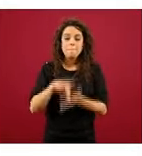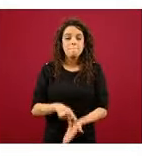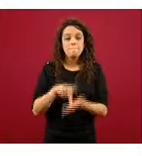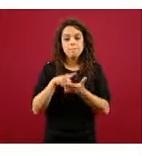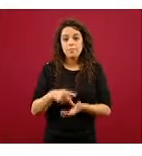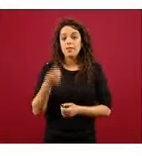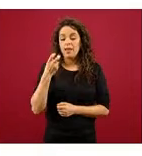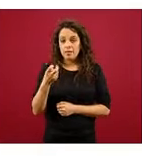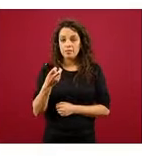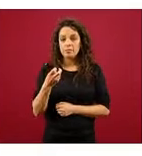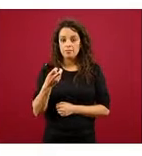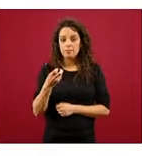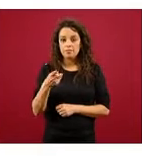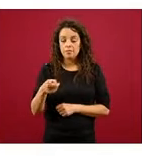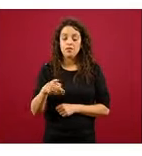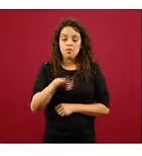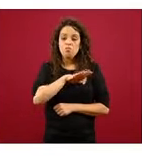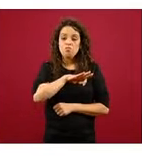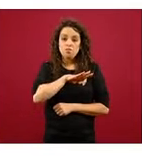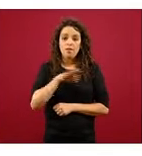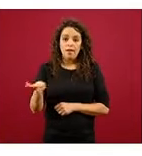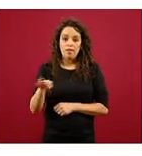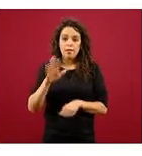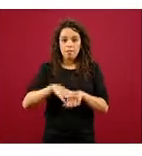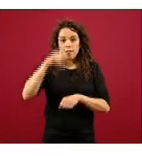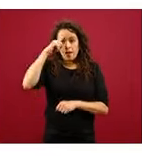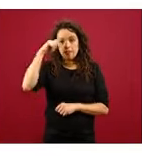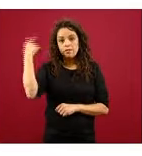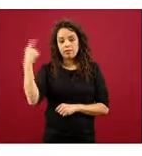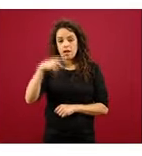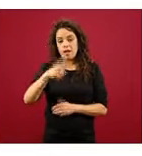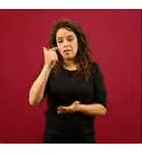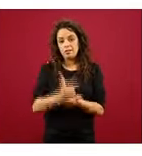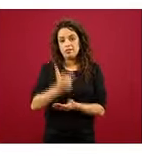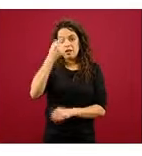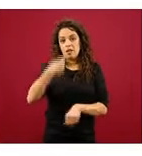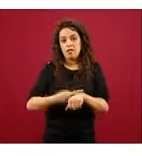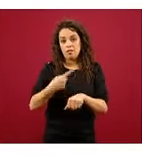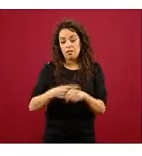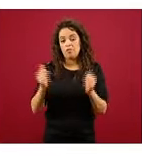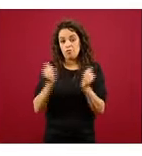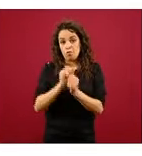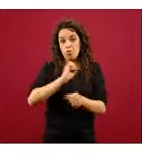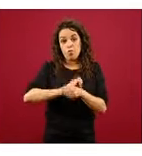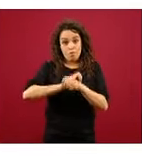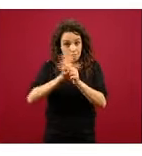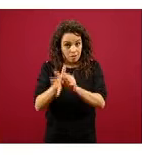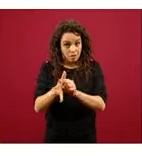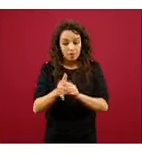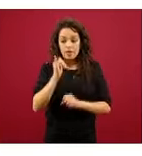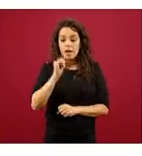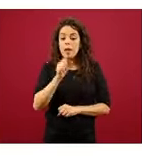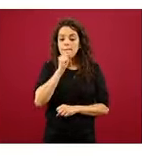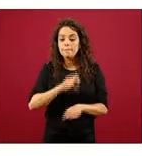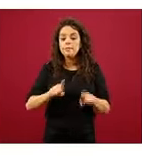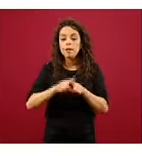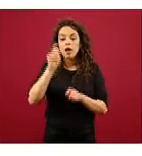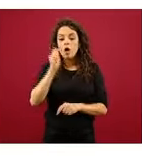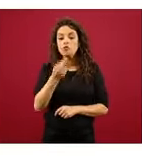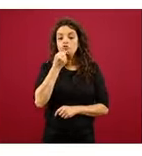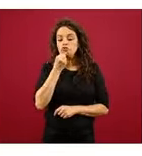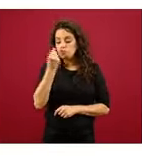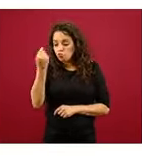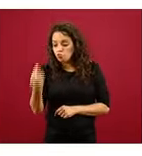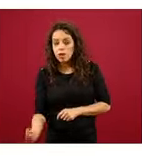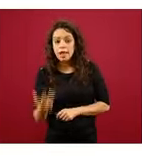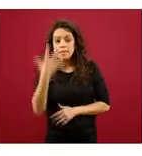que también tienen mucha más predisposición a presentar complicaciones. Y por supuesto también los menores de 5 años que